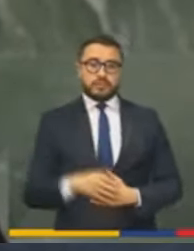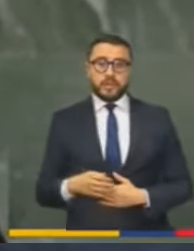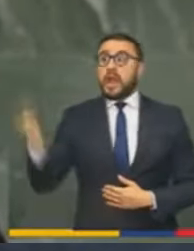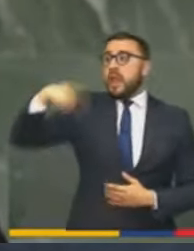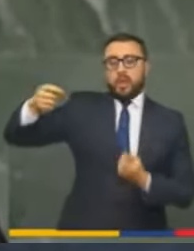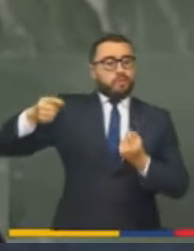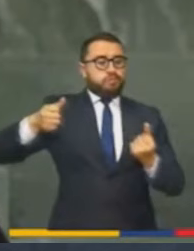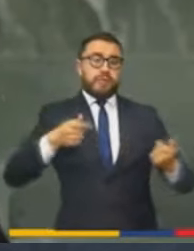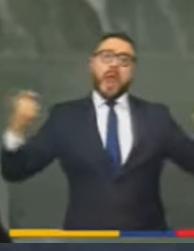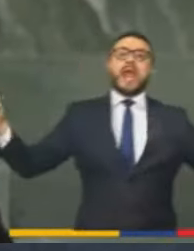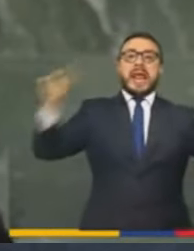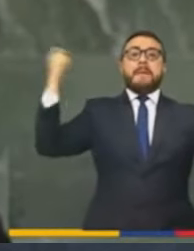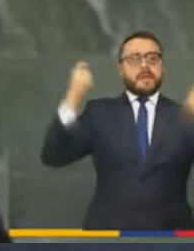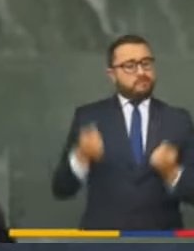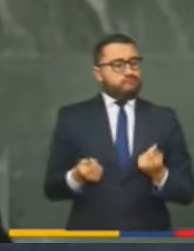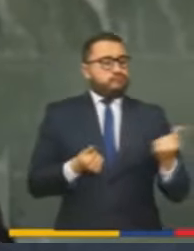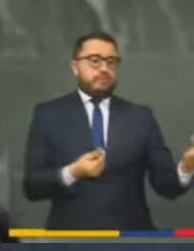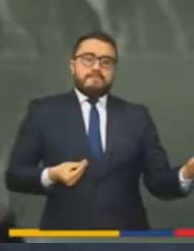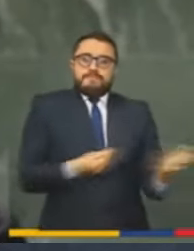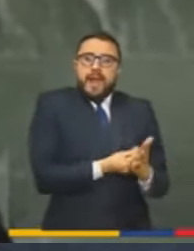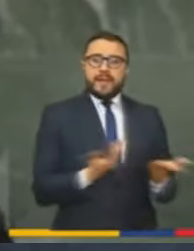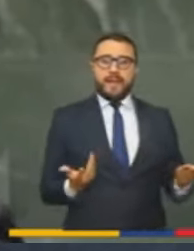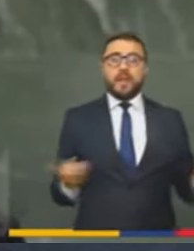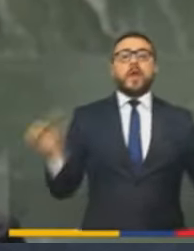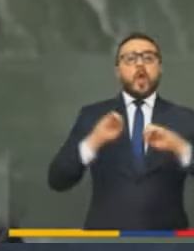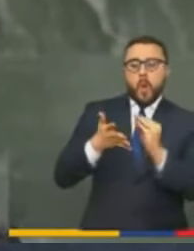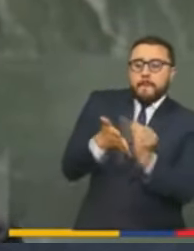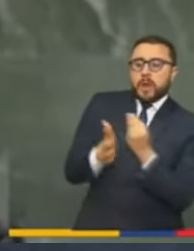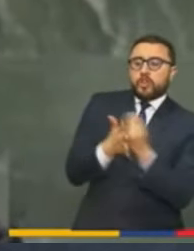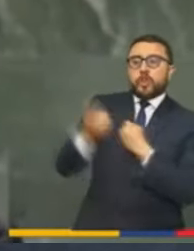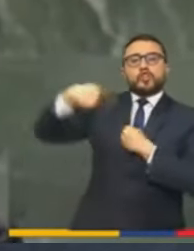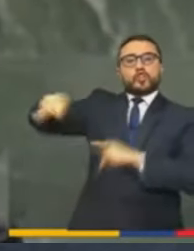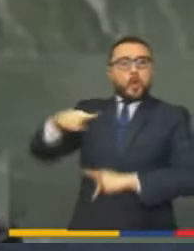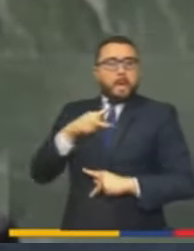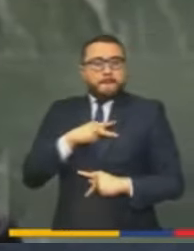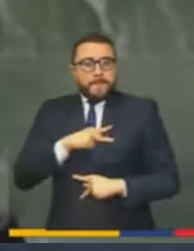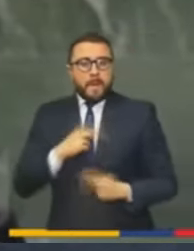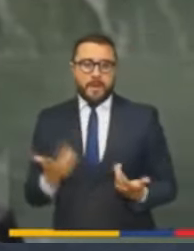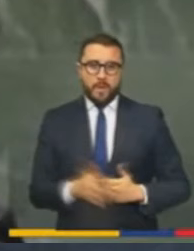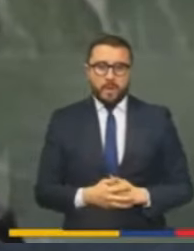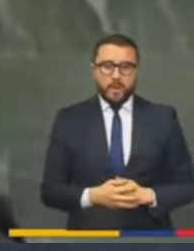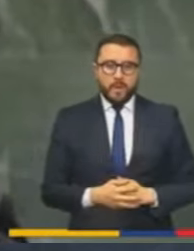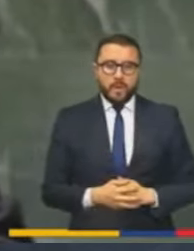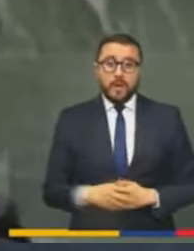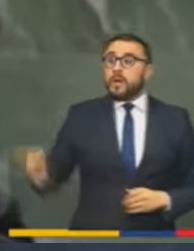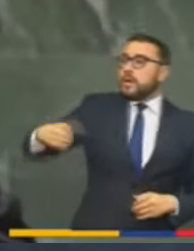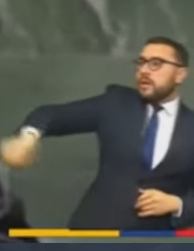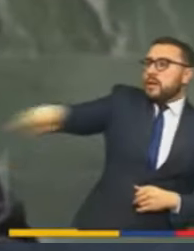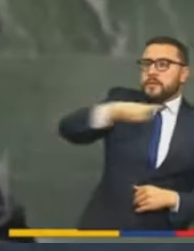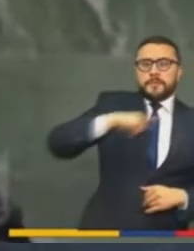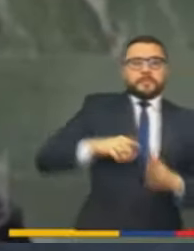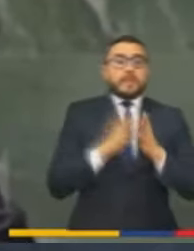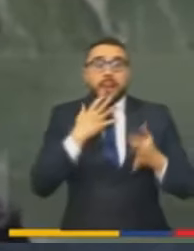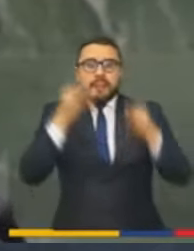campañas. Ellos son los dueños de los medios de comunicación. Ellos son los que ocultan